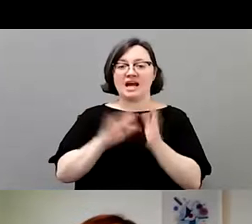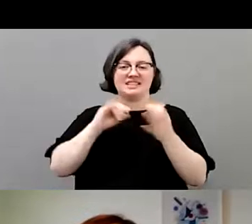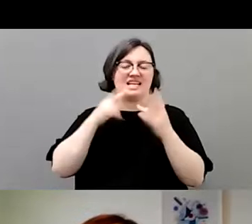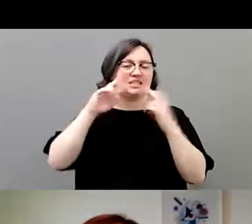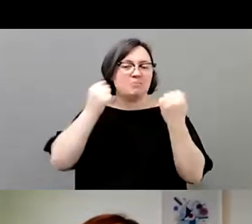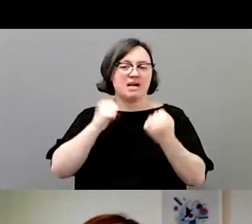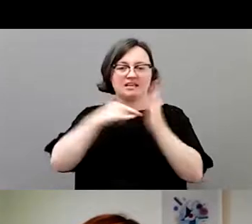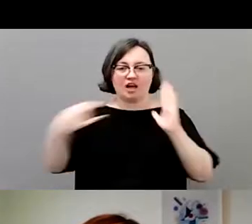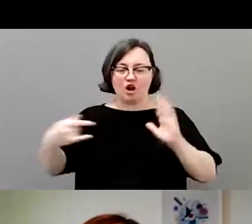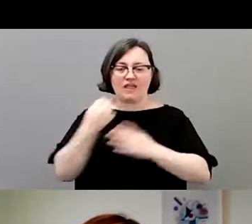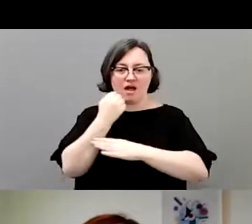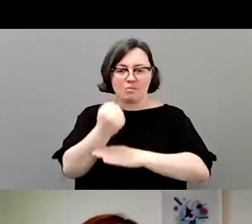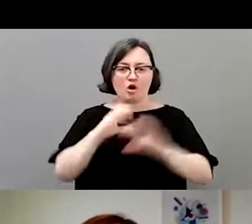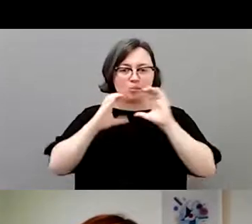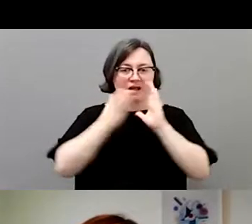comunicación aumentativa.